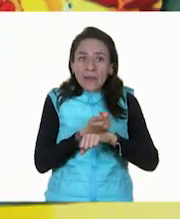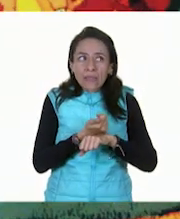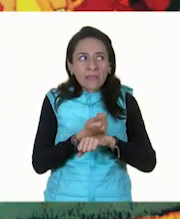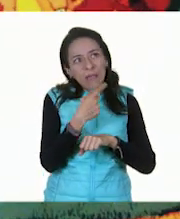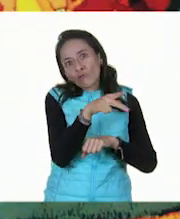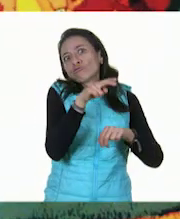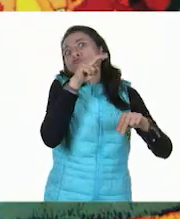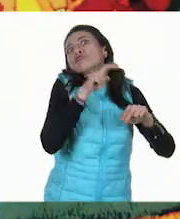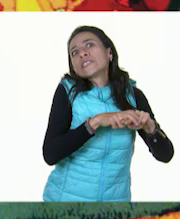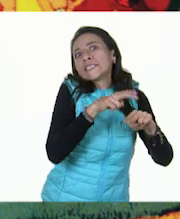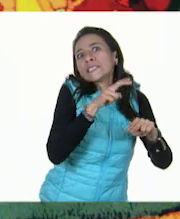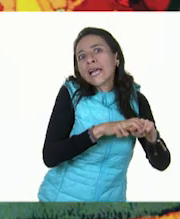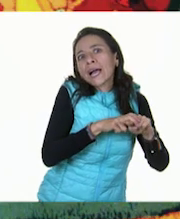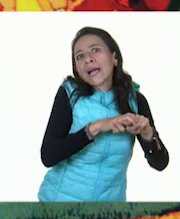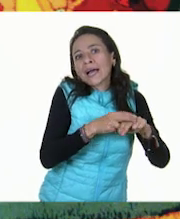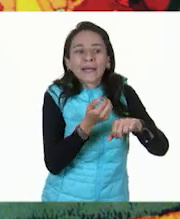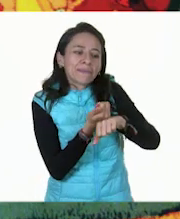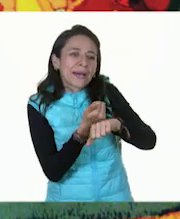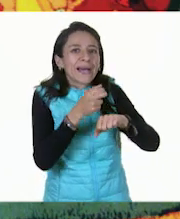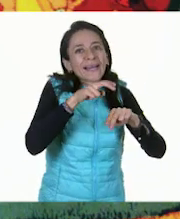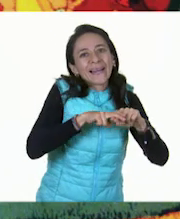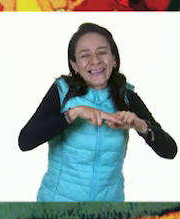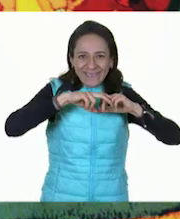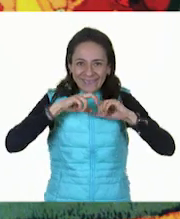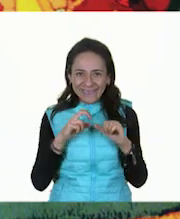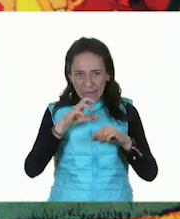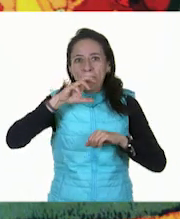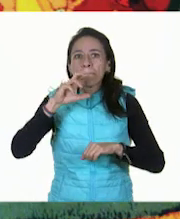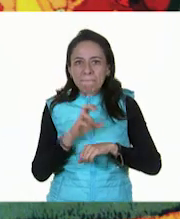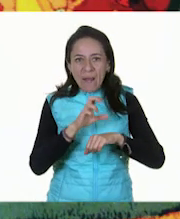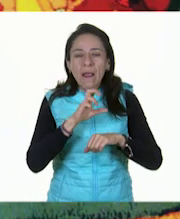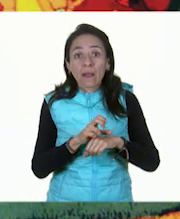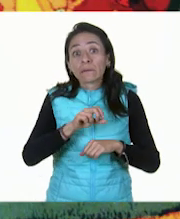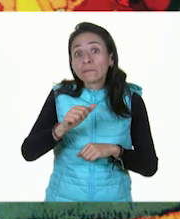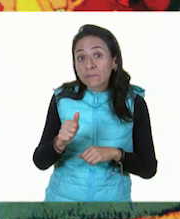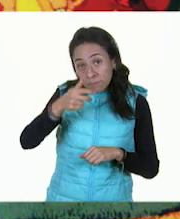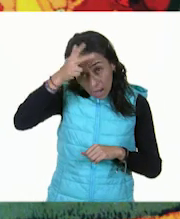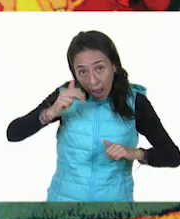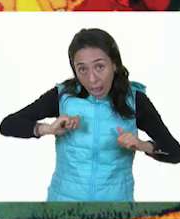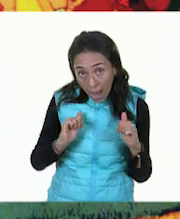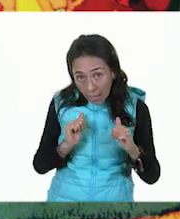La gallinita naranja pone ante toda la granja.